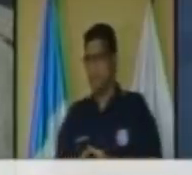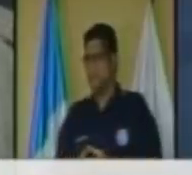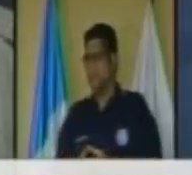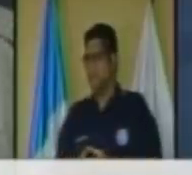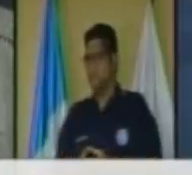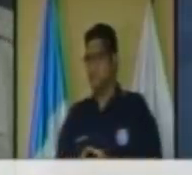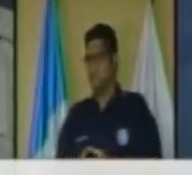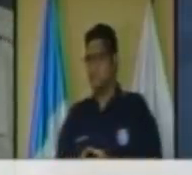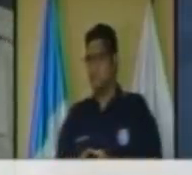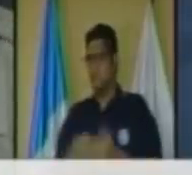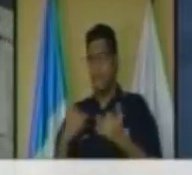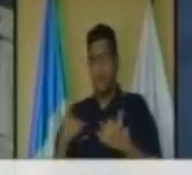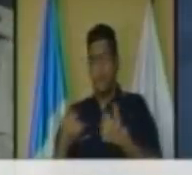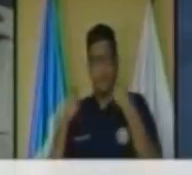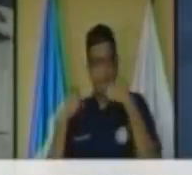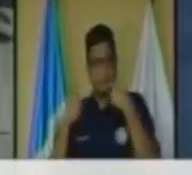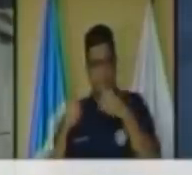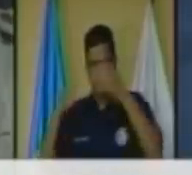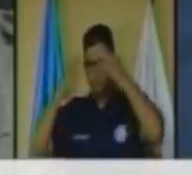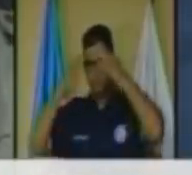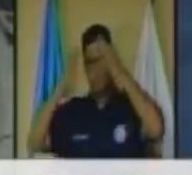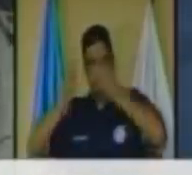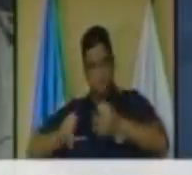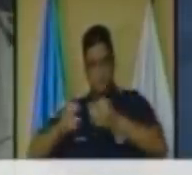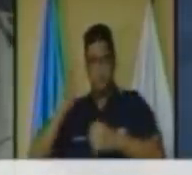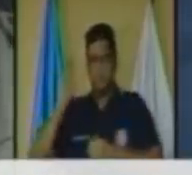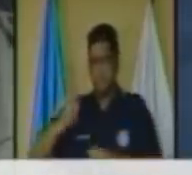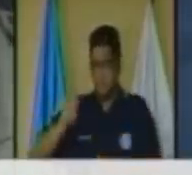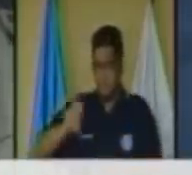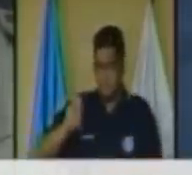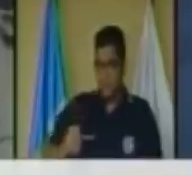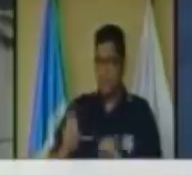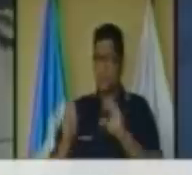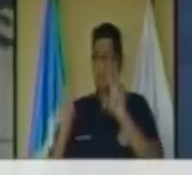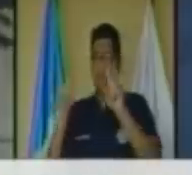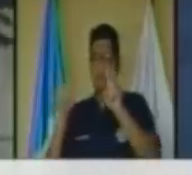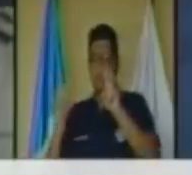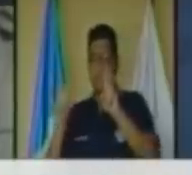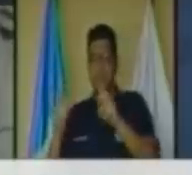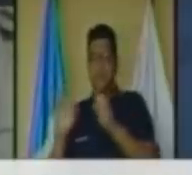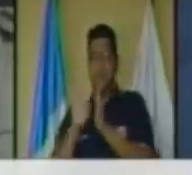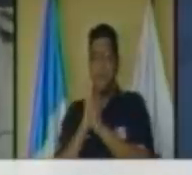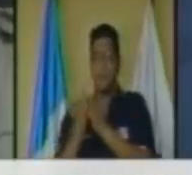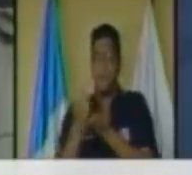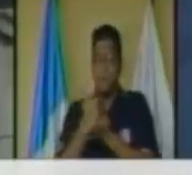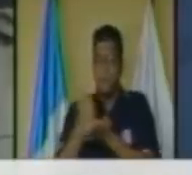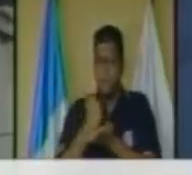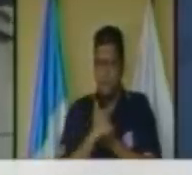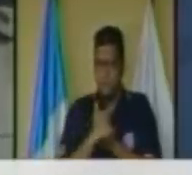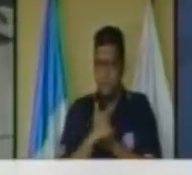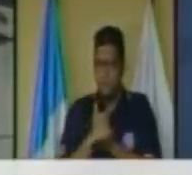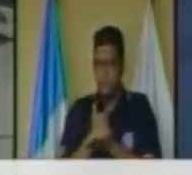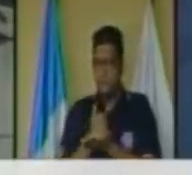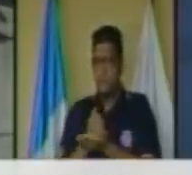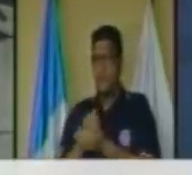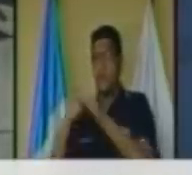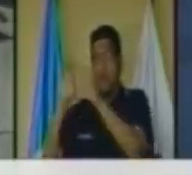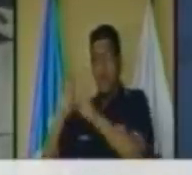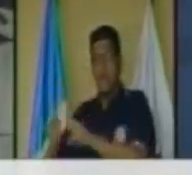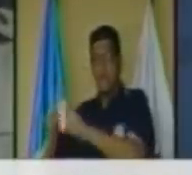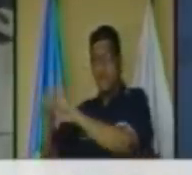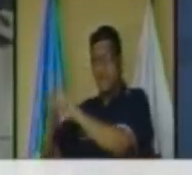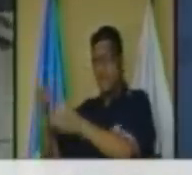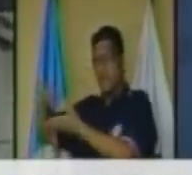también hemos tomado las medidas respectivas en la sección de pasaportes y en la sección de extranjería para